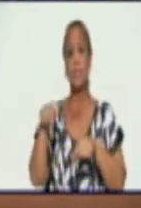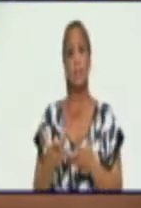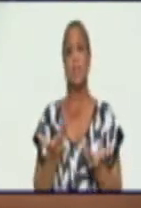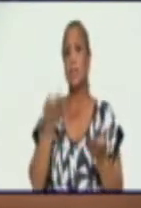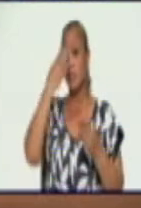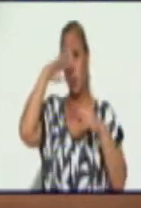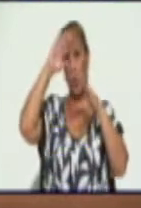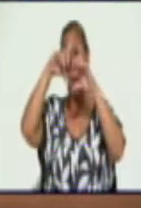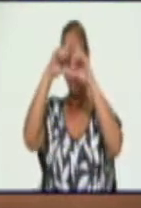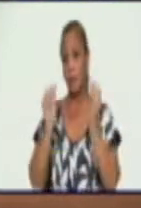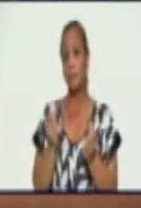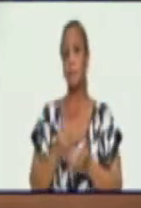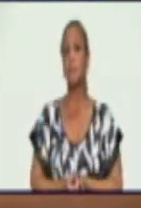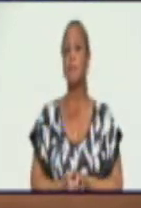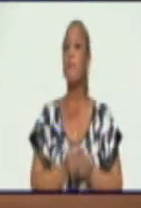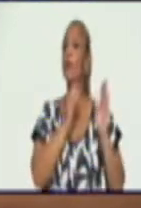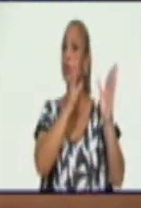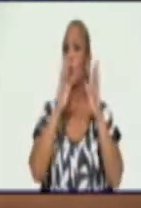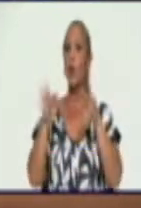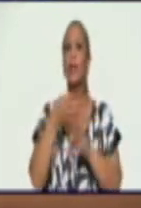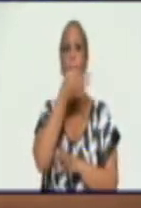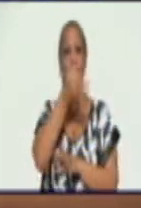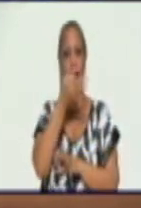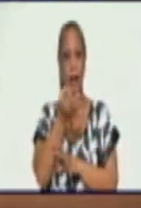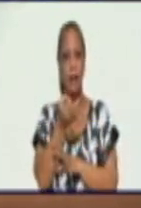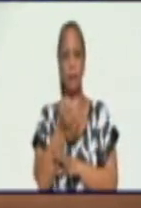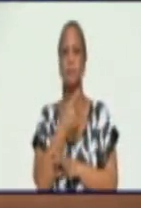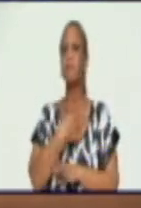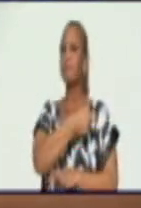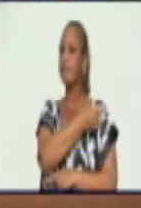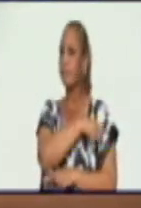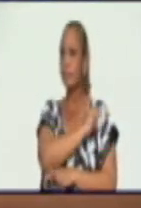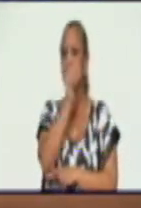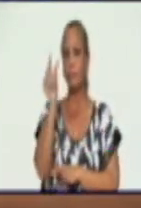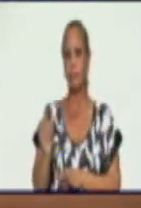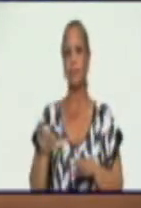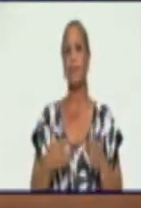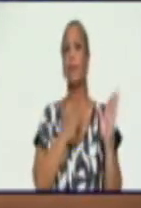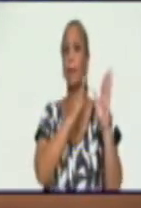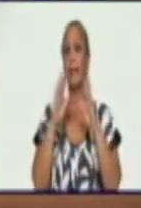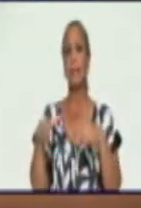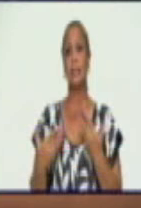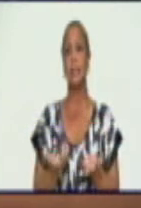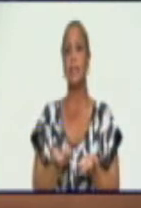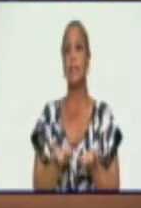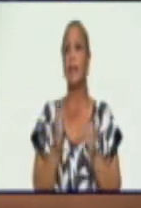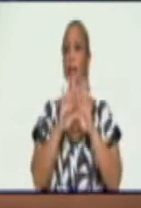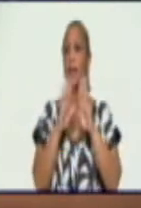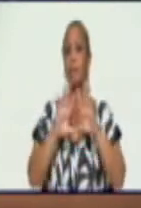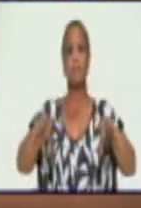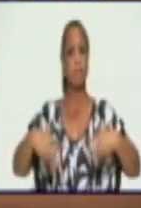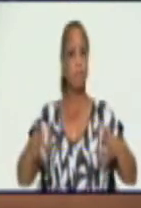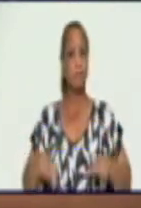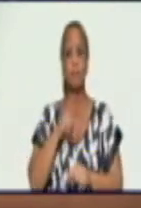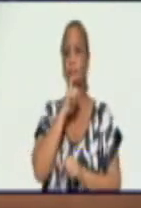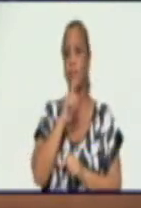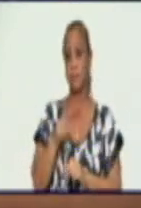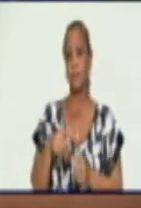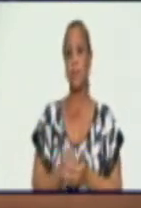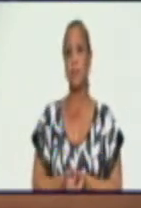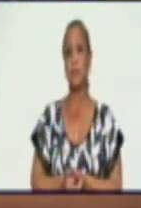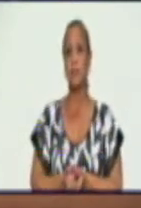es otro orden de cosas explicarle a nuestra población que bueno a partir del complejo de escenario epidemiológico que se ha descrito